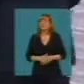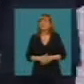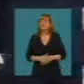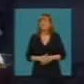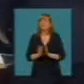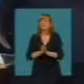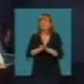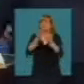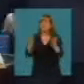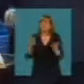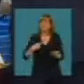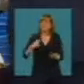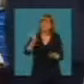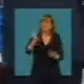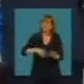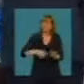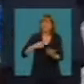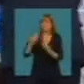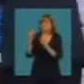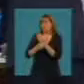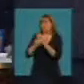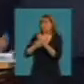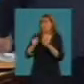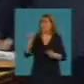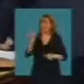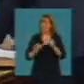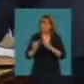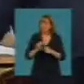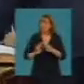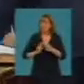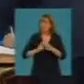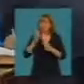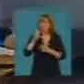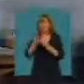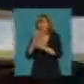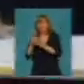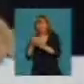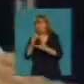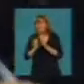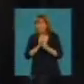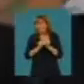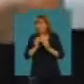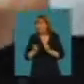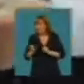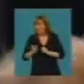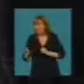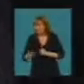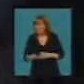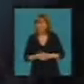Firma el acta el señor ministro de Ciencia, Tecnología e Innovación Productiva.